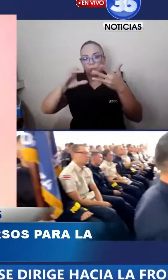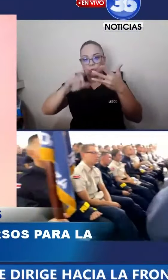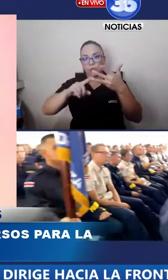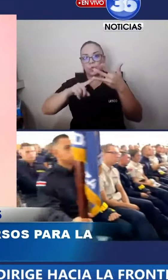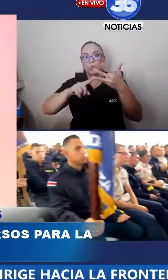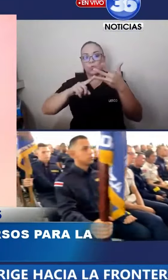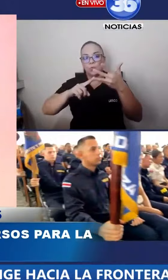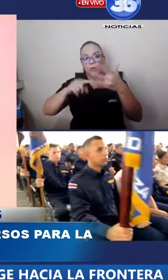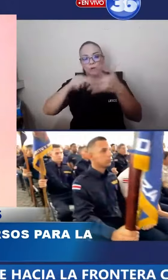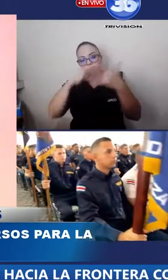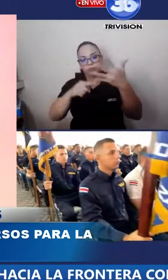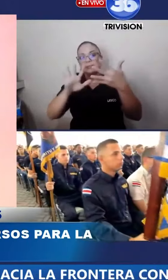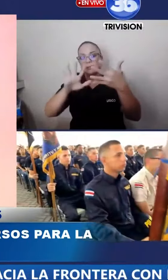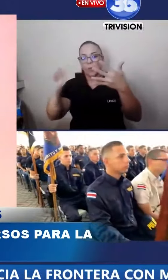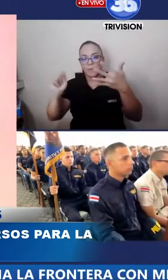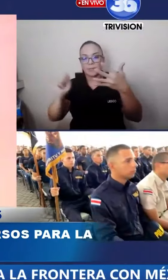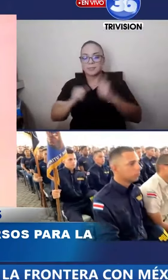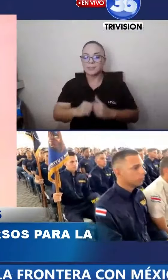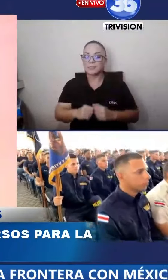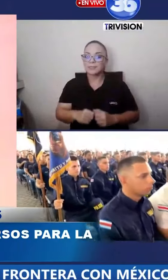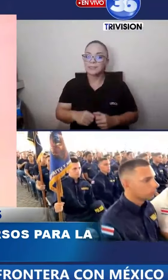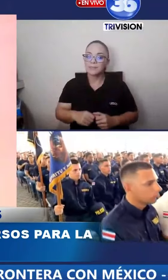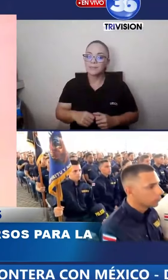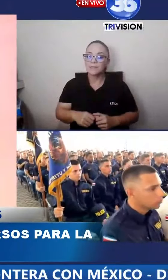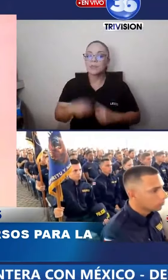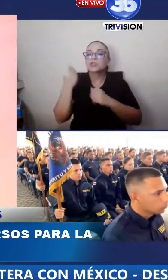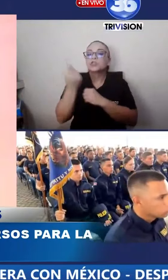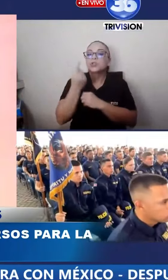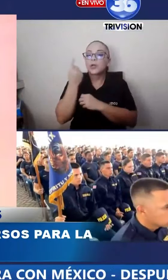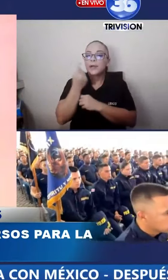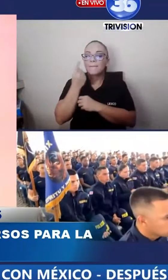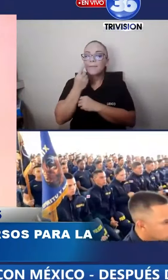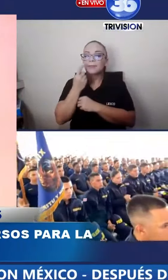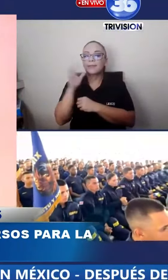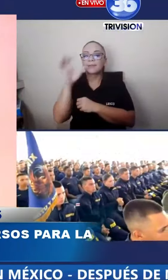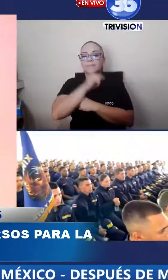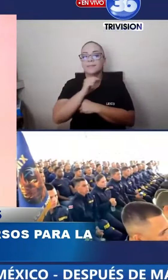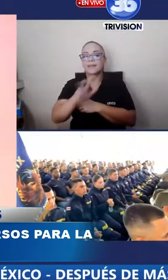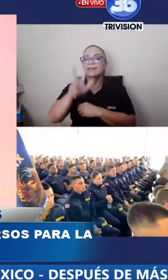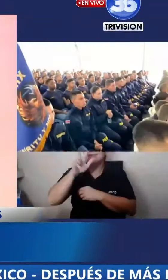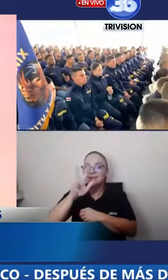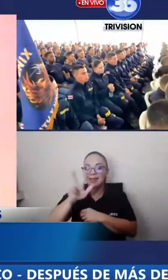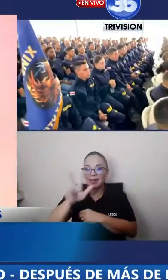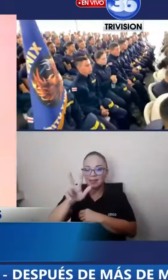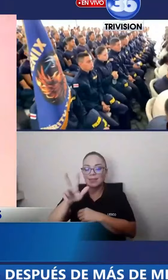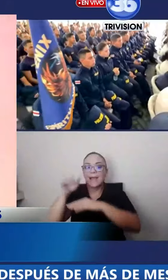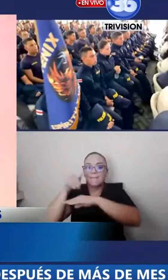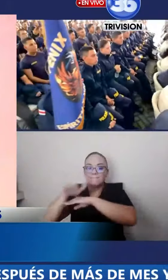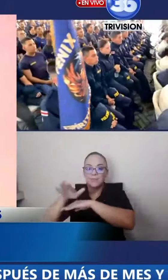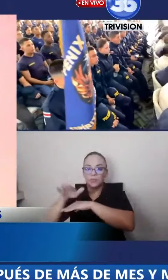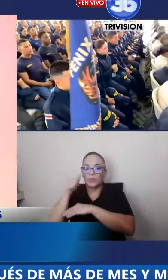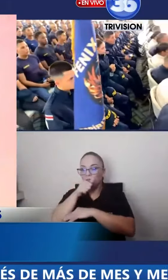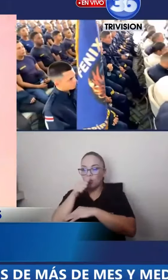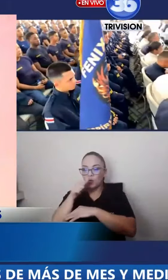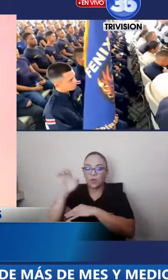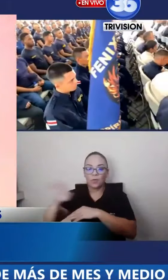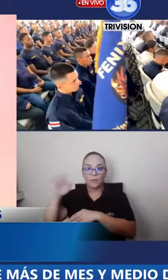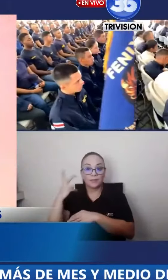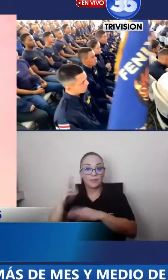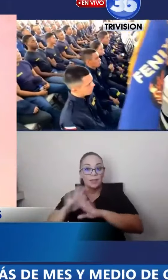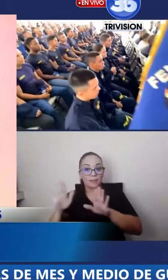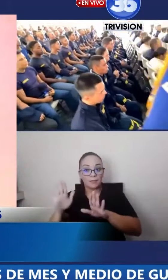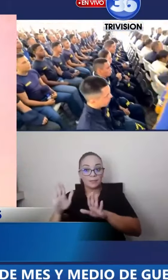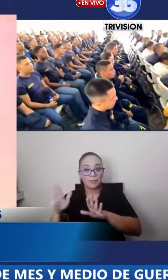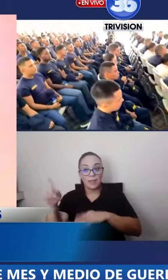5 meses, solo han detectado 3 envíos en Europa, y esos están